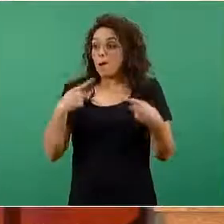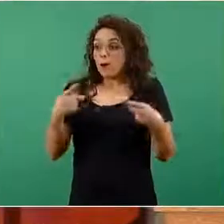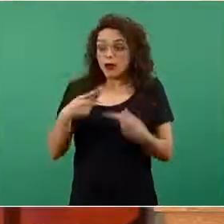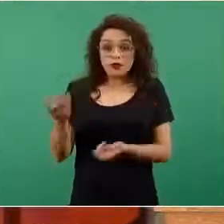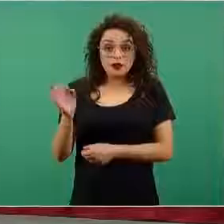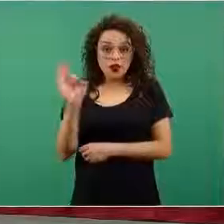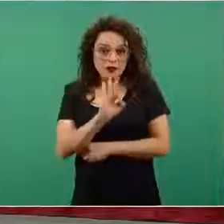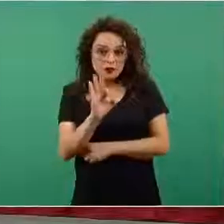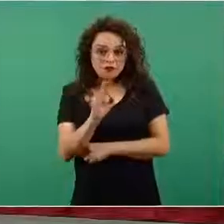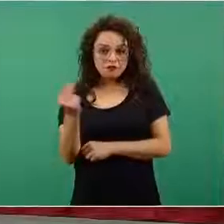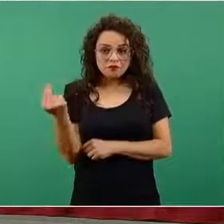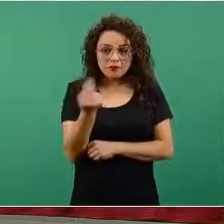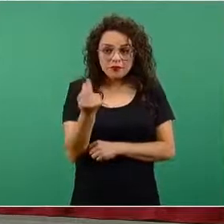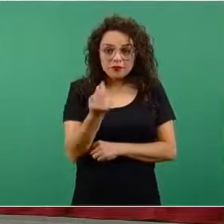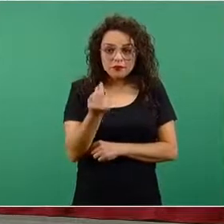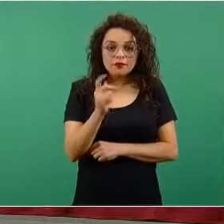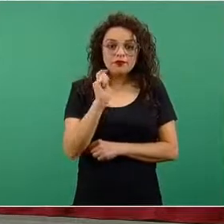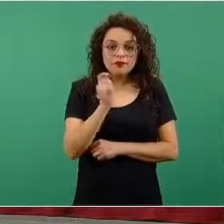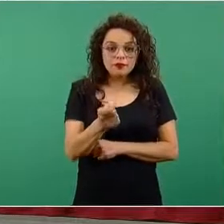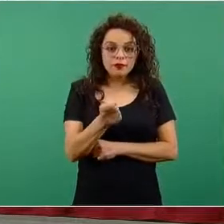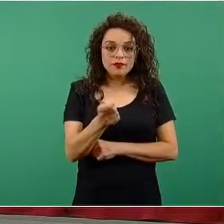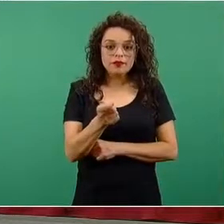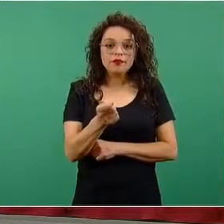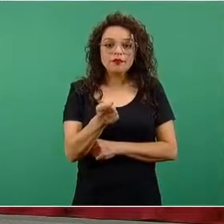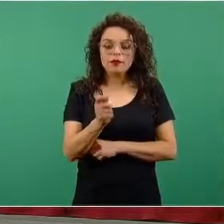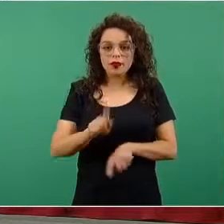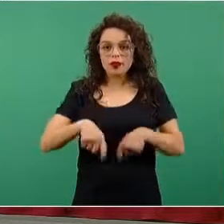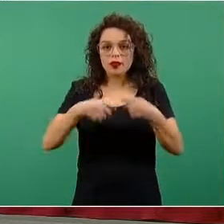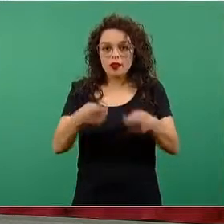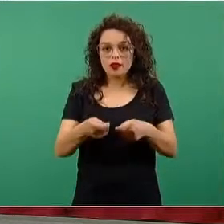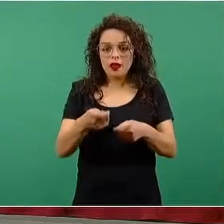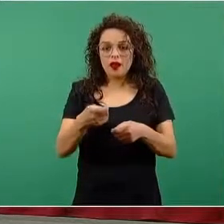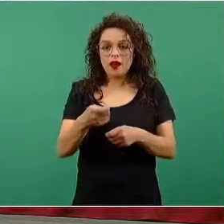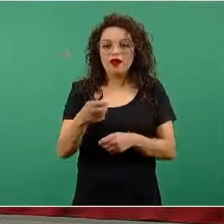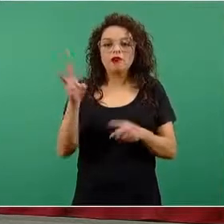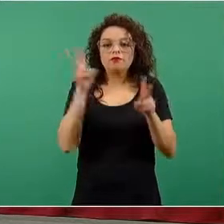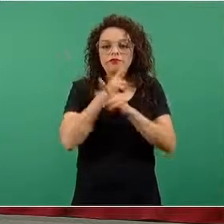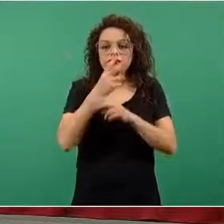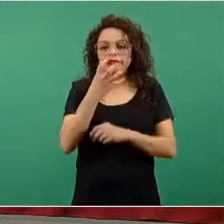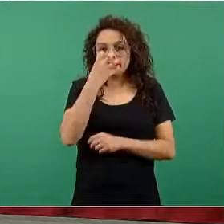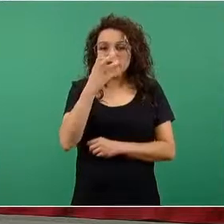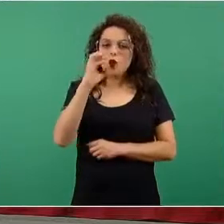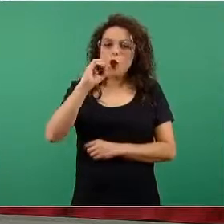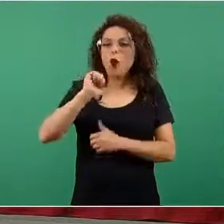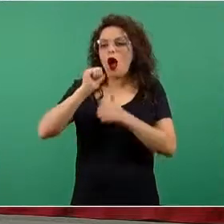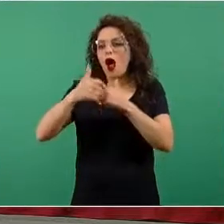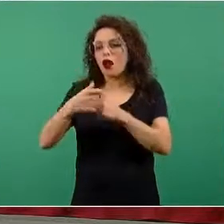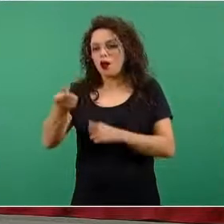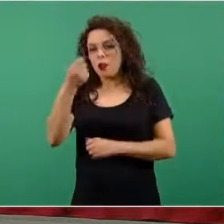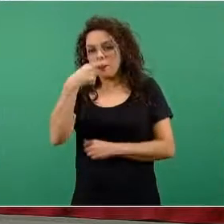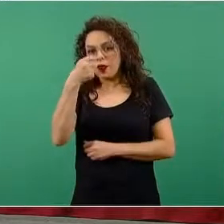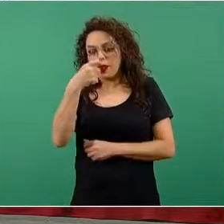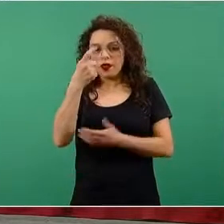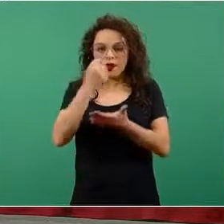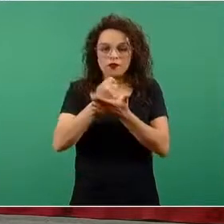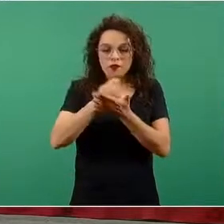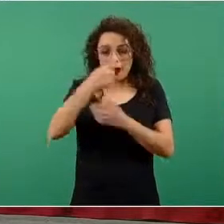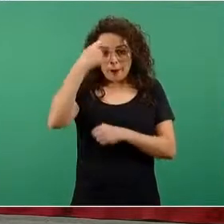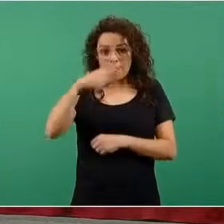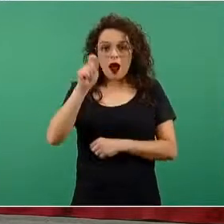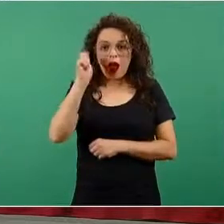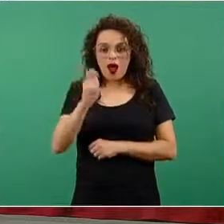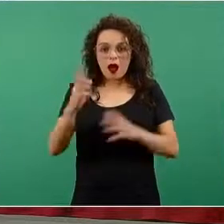momento requieren de un inicio de oxigenoterapia o algún medicamento o tratamiento